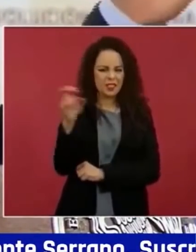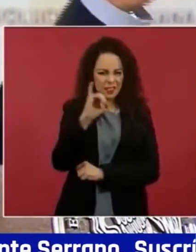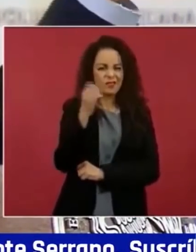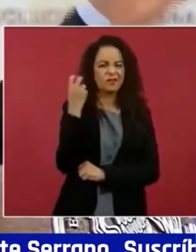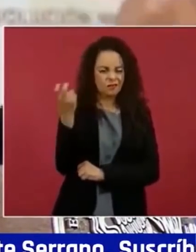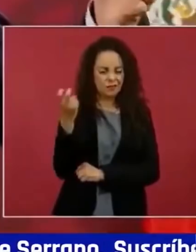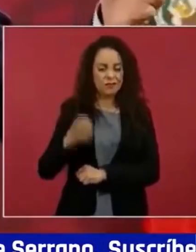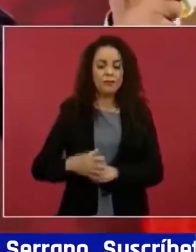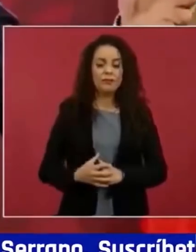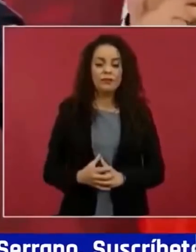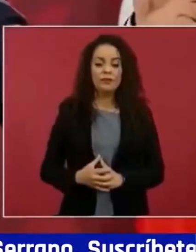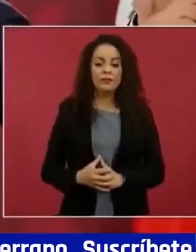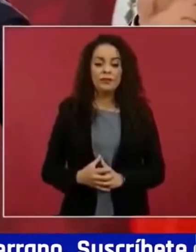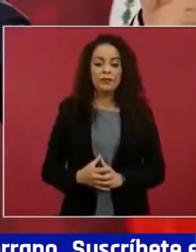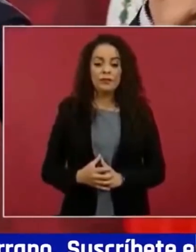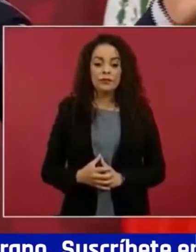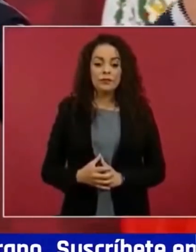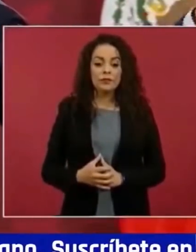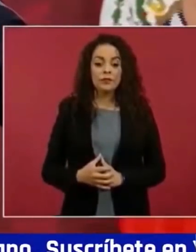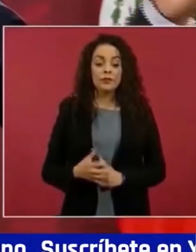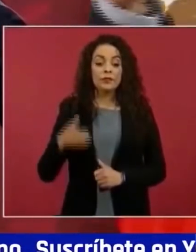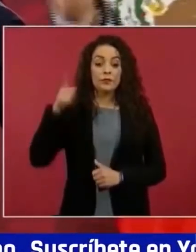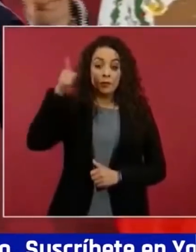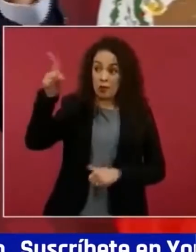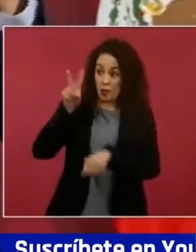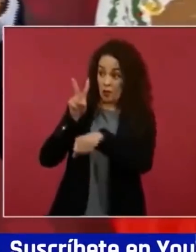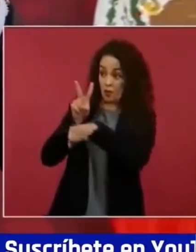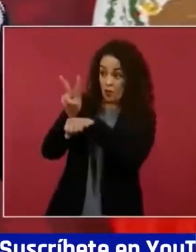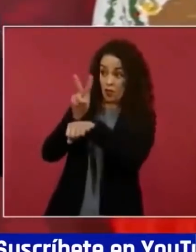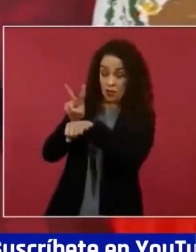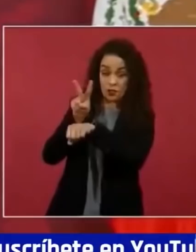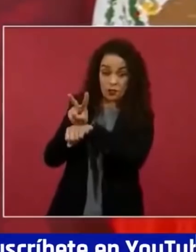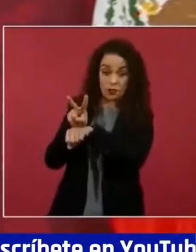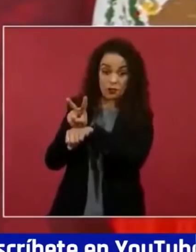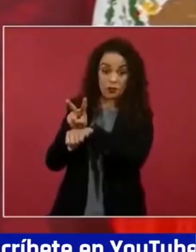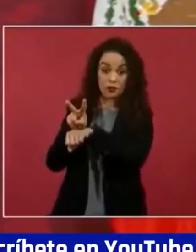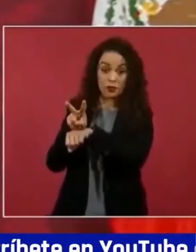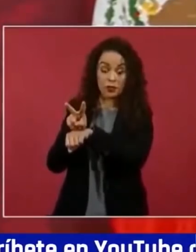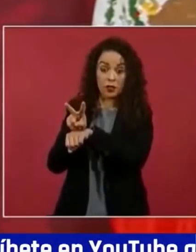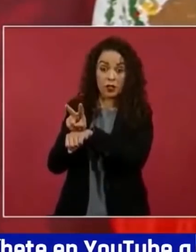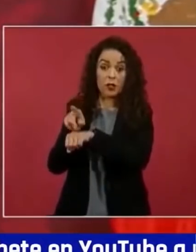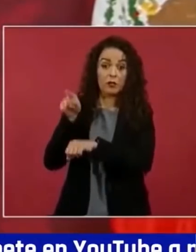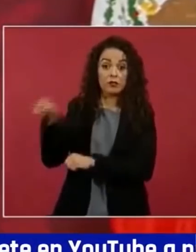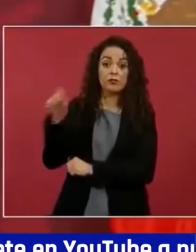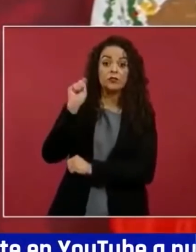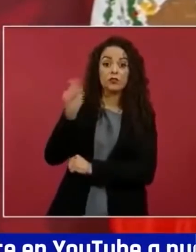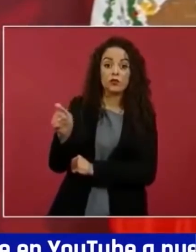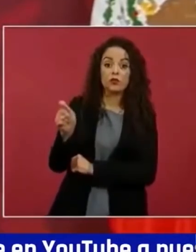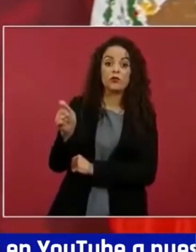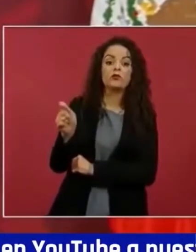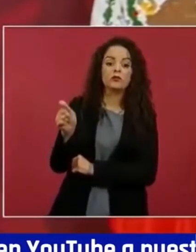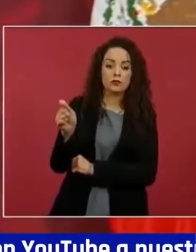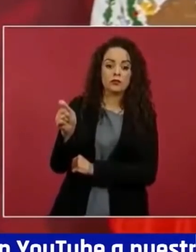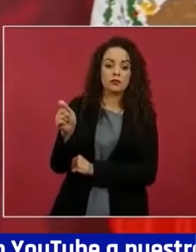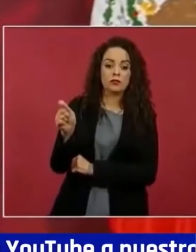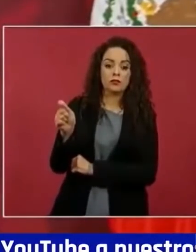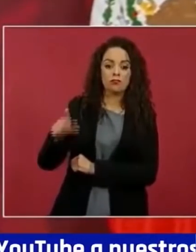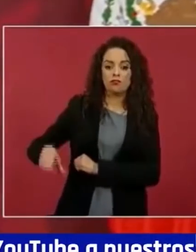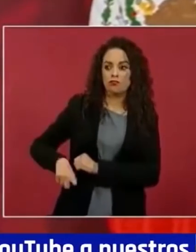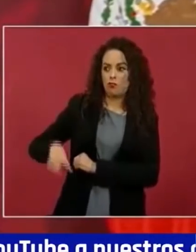Que opositor en Venezuela, se va a España, lo cobija,